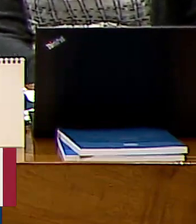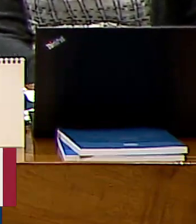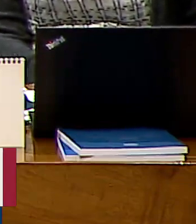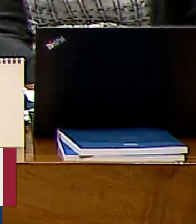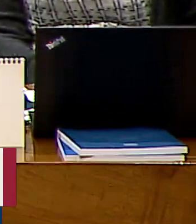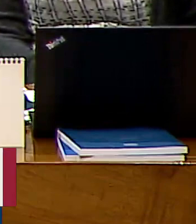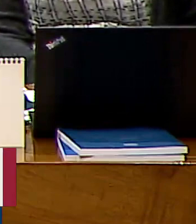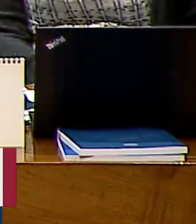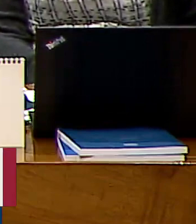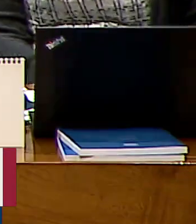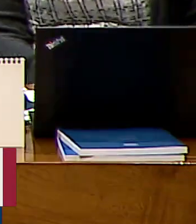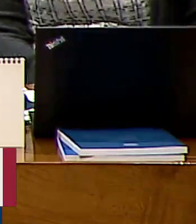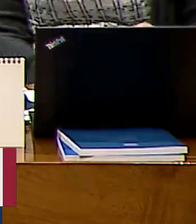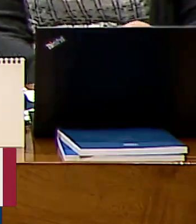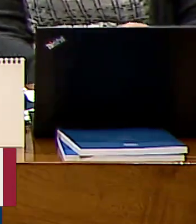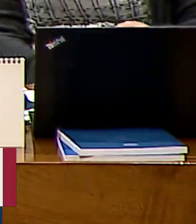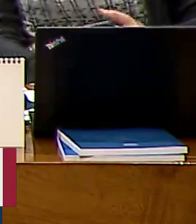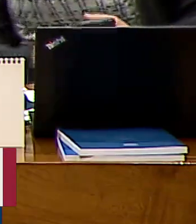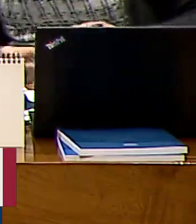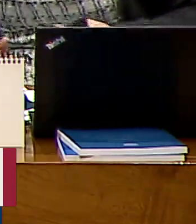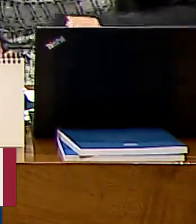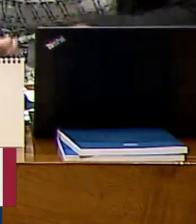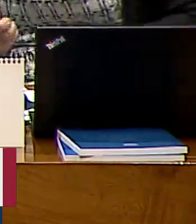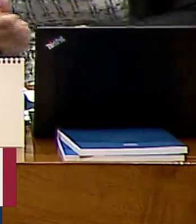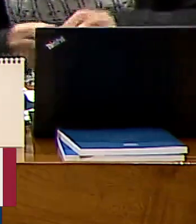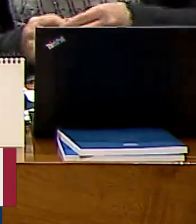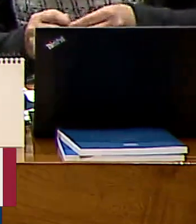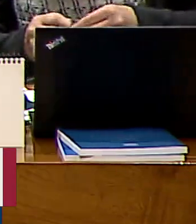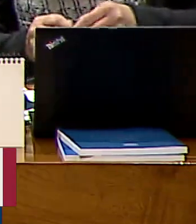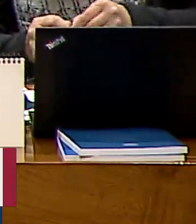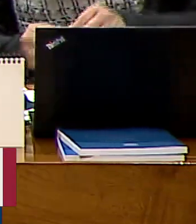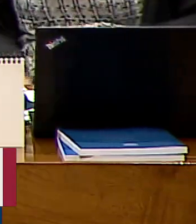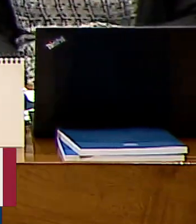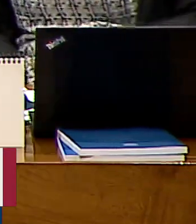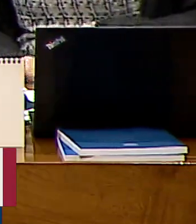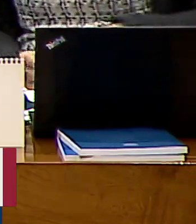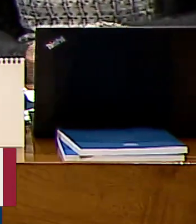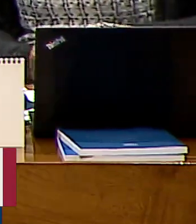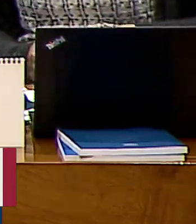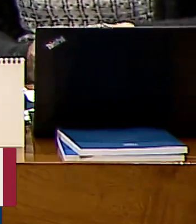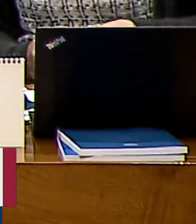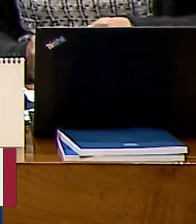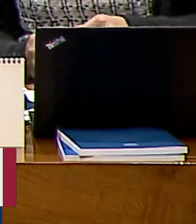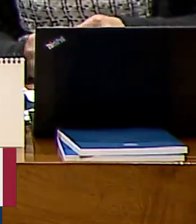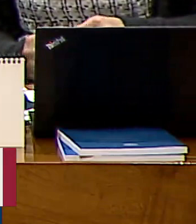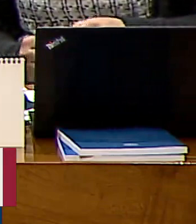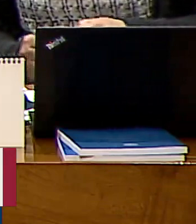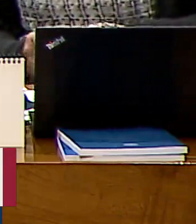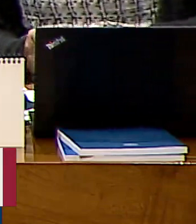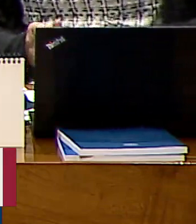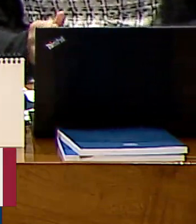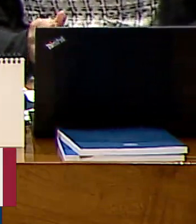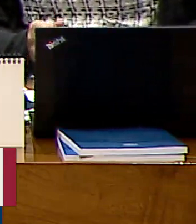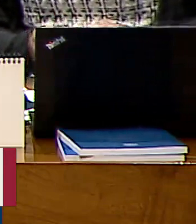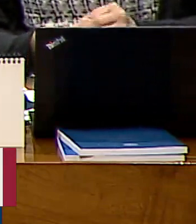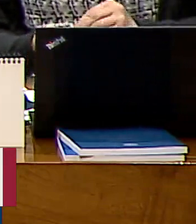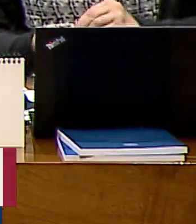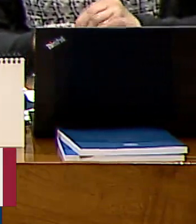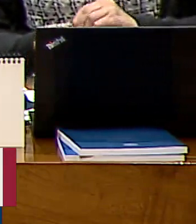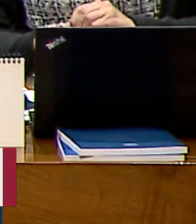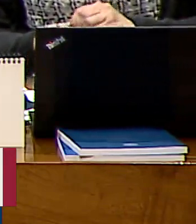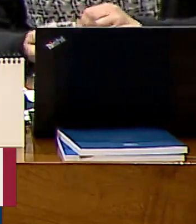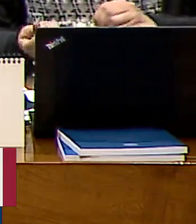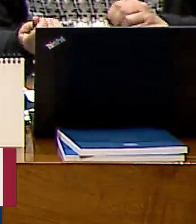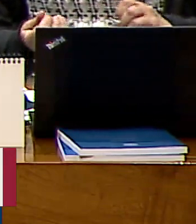Garriga. Perdón, cierra la diputada doña Francesca Muñoz, son los 6 parlamentarios inscritos para el debate. Diputado Undurraga tiene